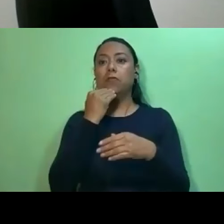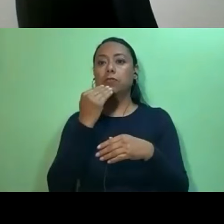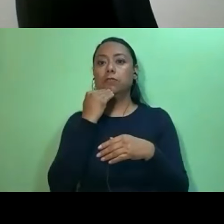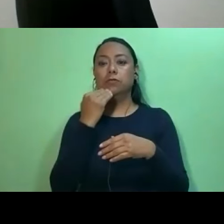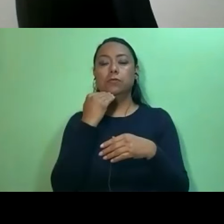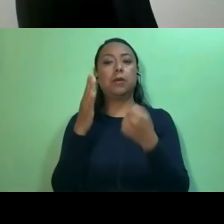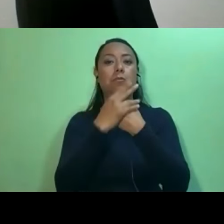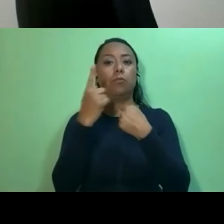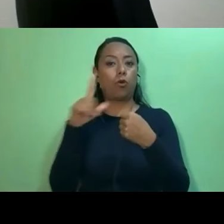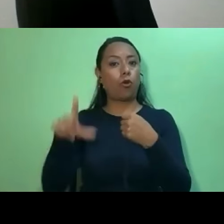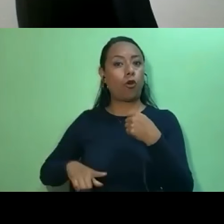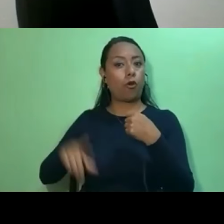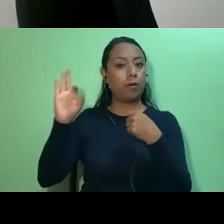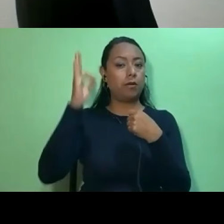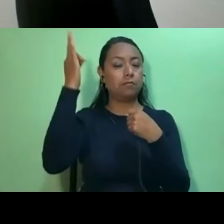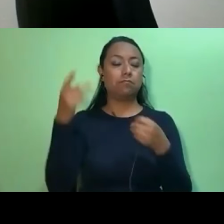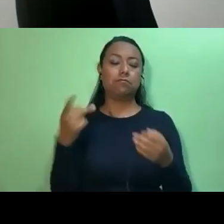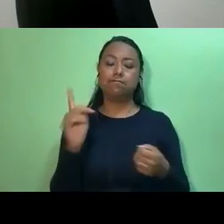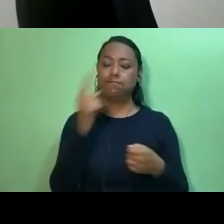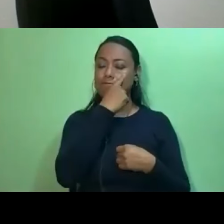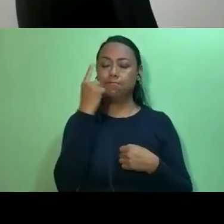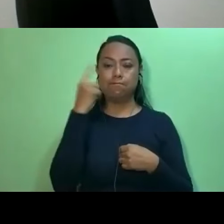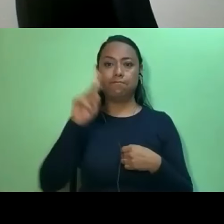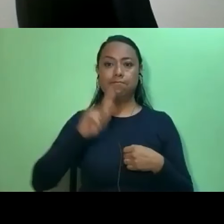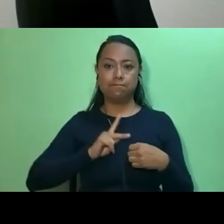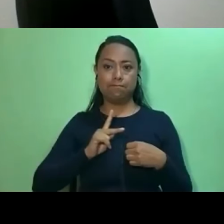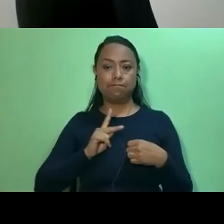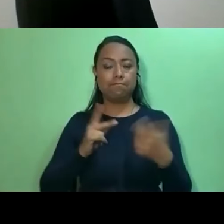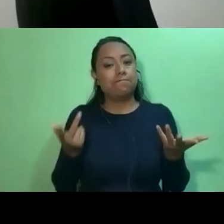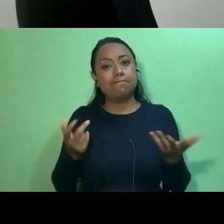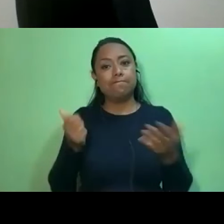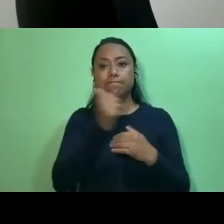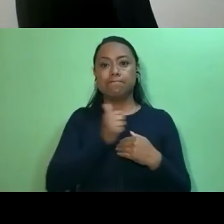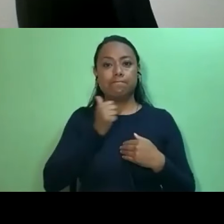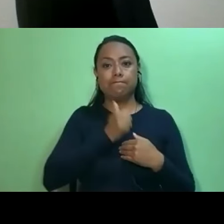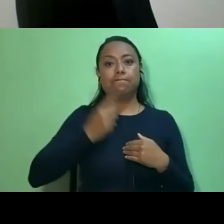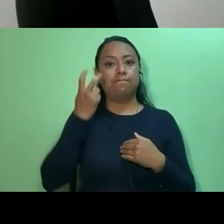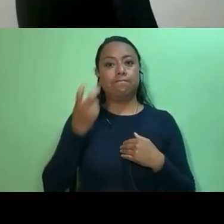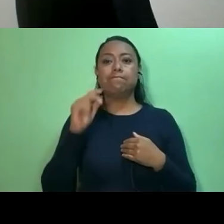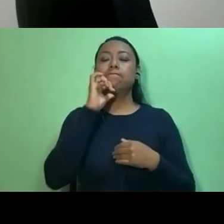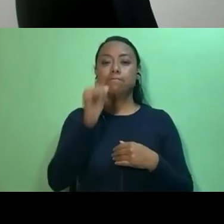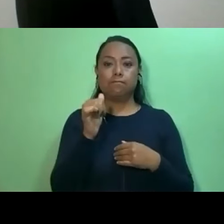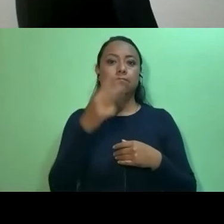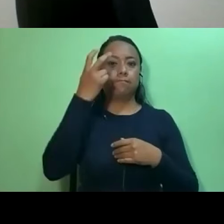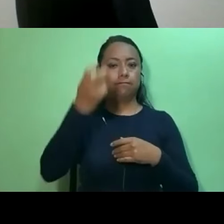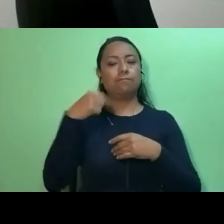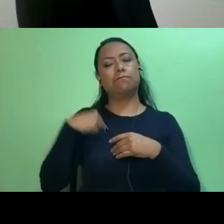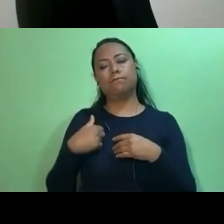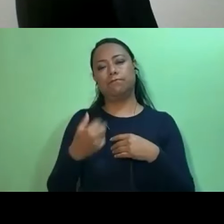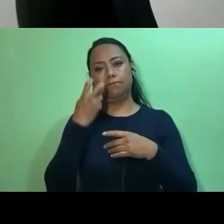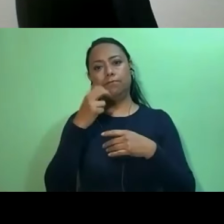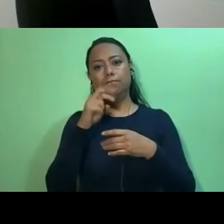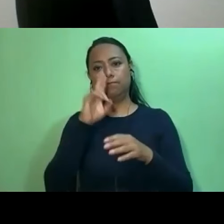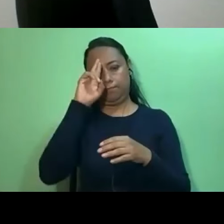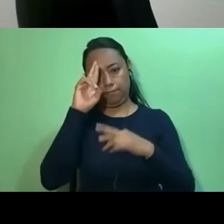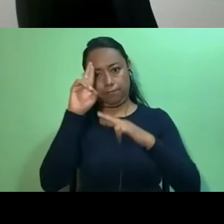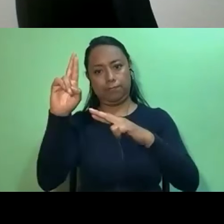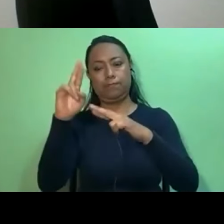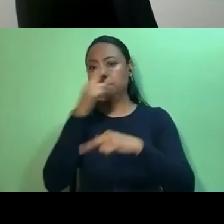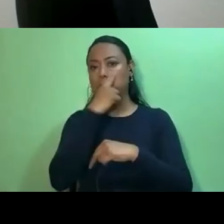vemos que desde nuestra perspectiva, pues desafortunadamente no han llegado, y a eso refiero respetuosamente desde mi